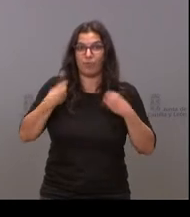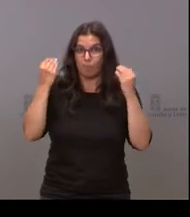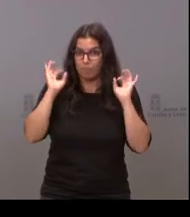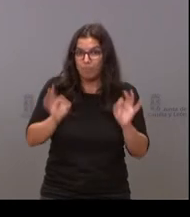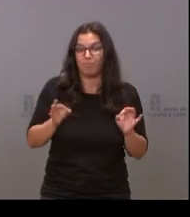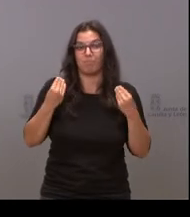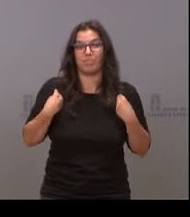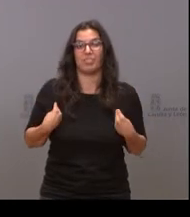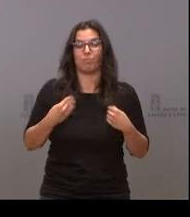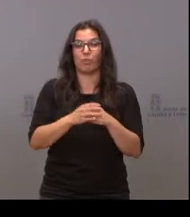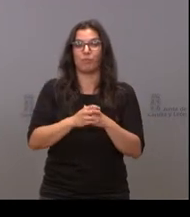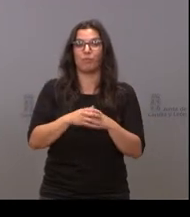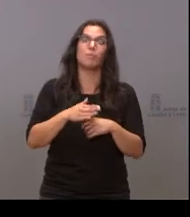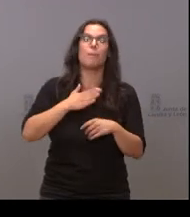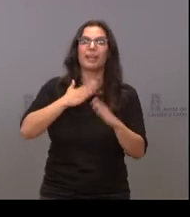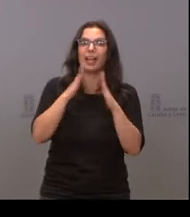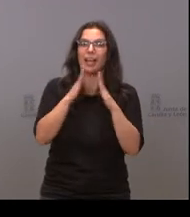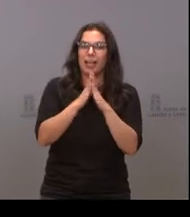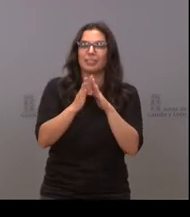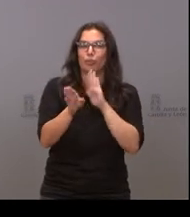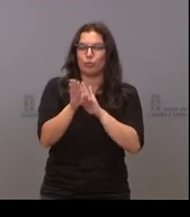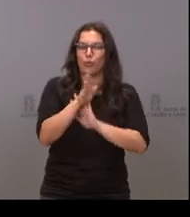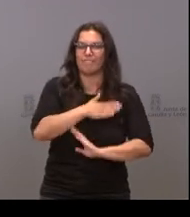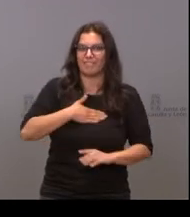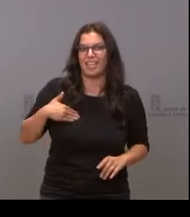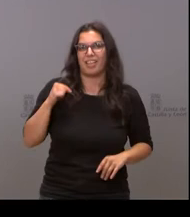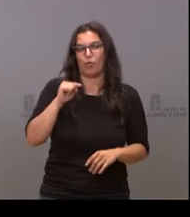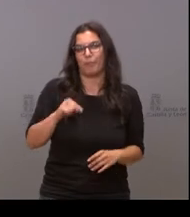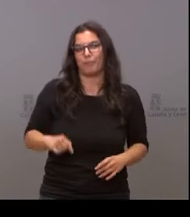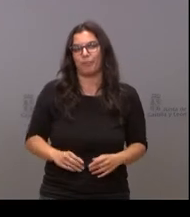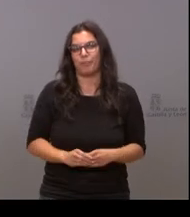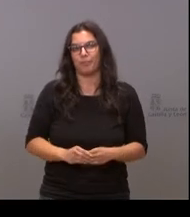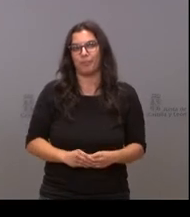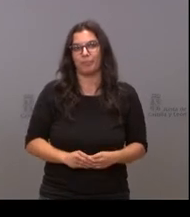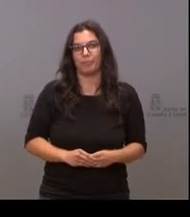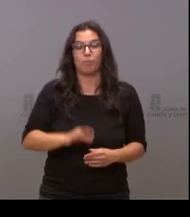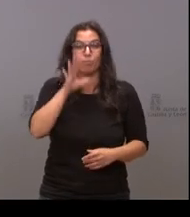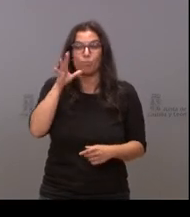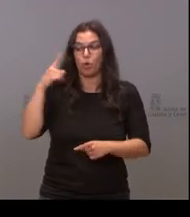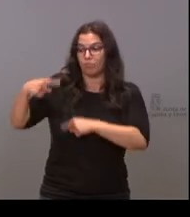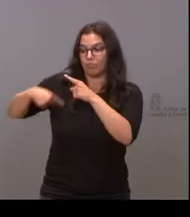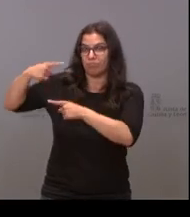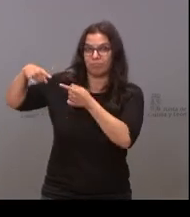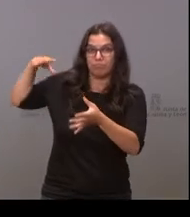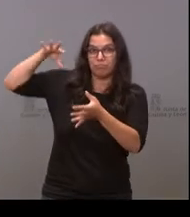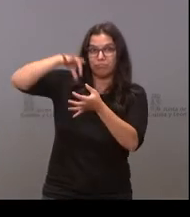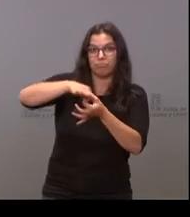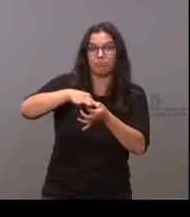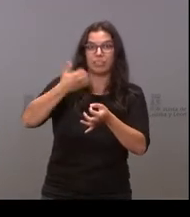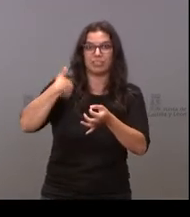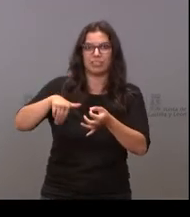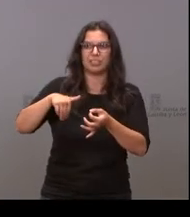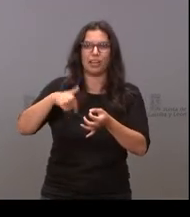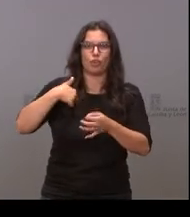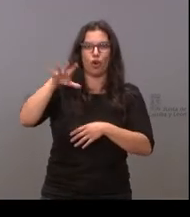quiero permanecer en mi vivienda en mi casa por arraigo porque es algo que elegí hace unas décadas cuando compre mi casa